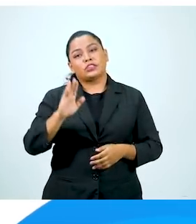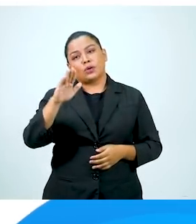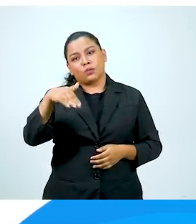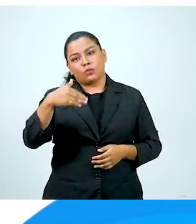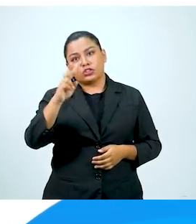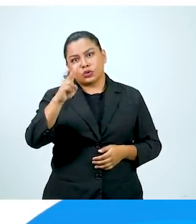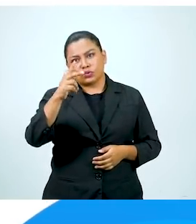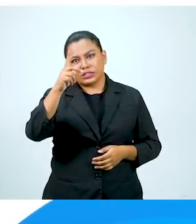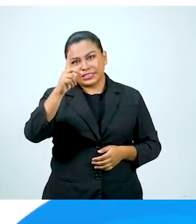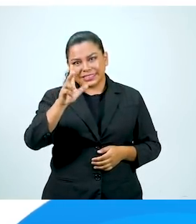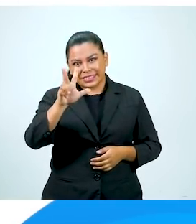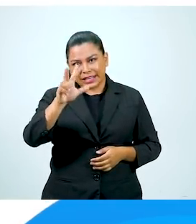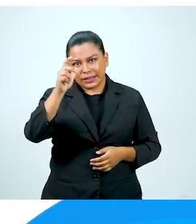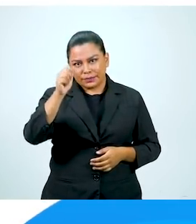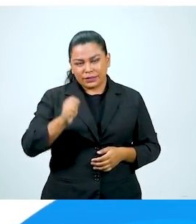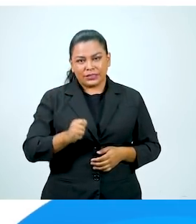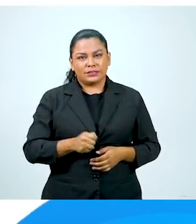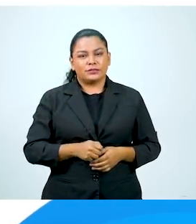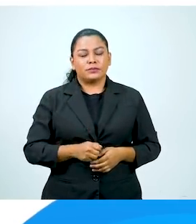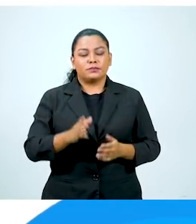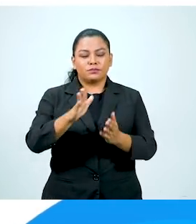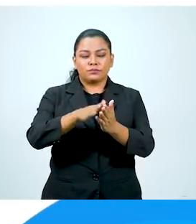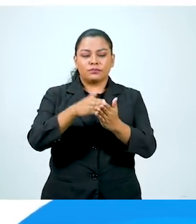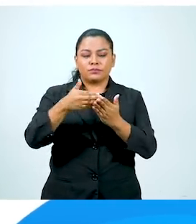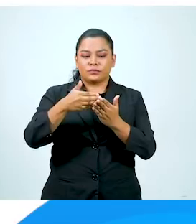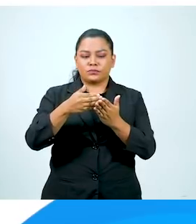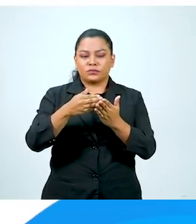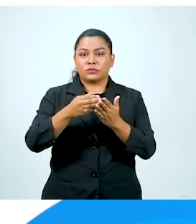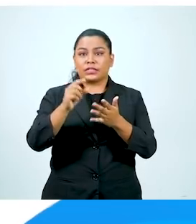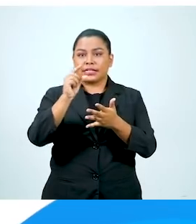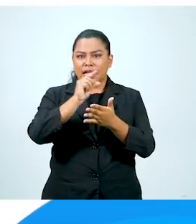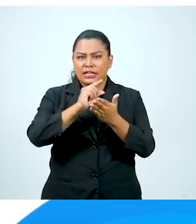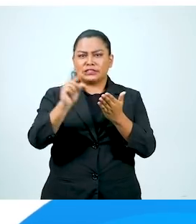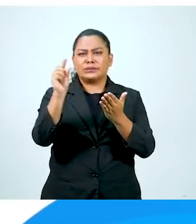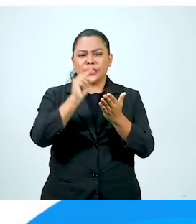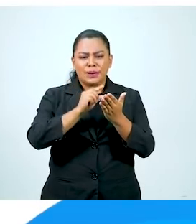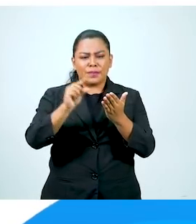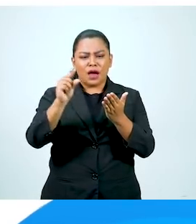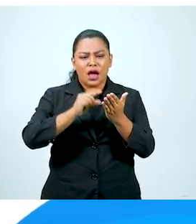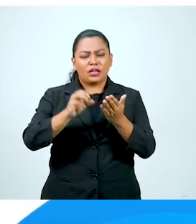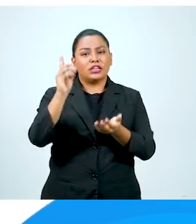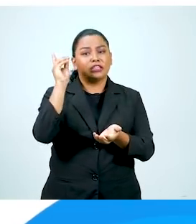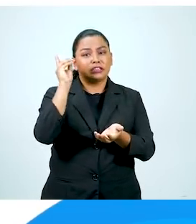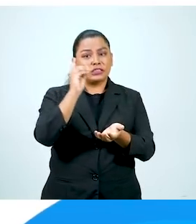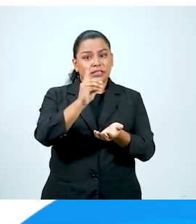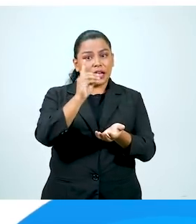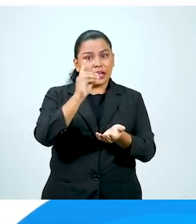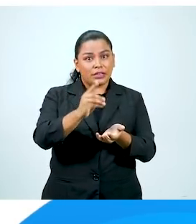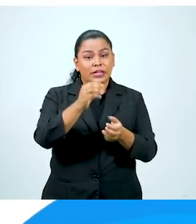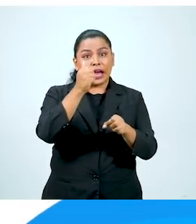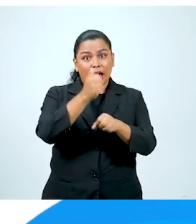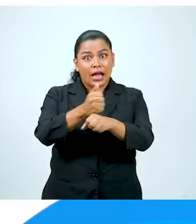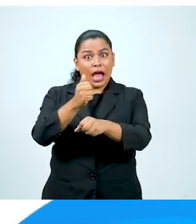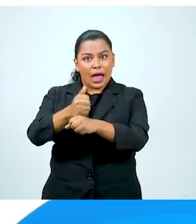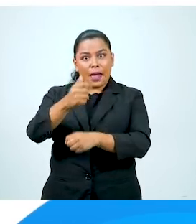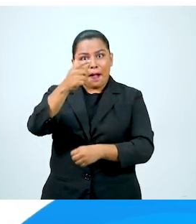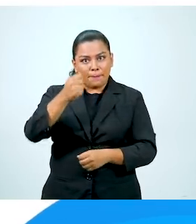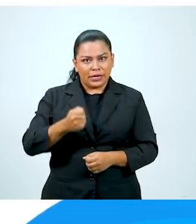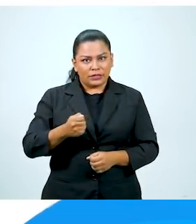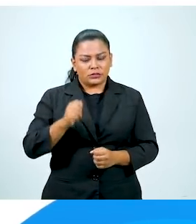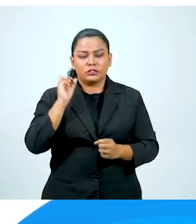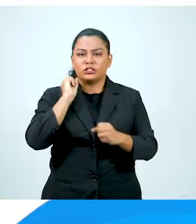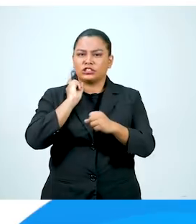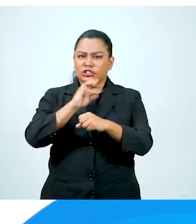trimestre. En la planificación se indican las semanas didácticas correspondientes a cada trimestre.